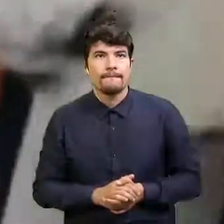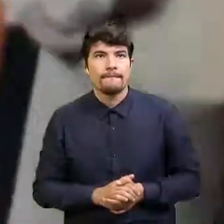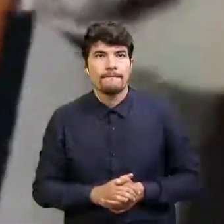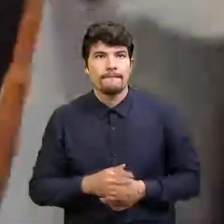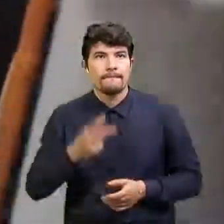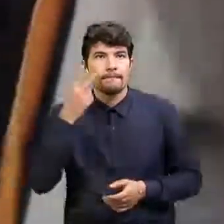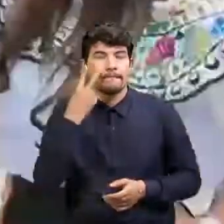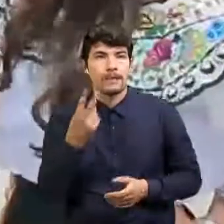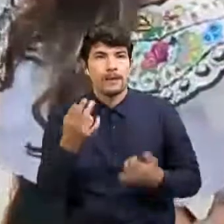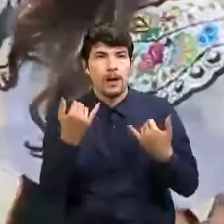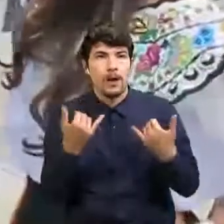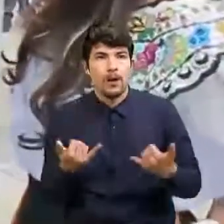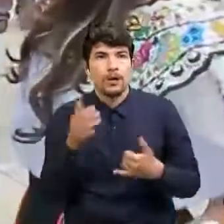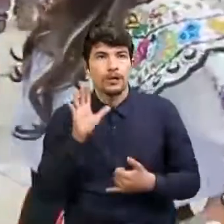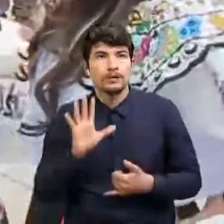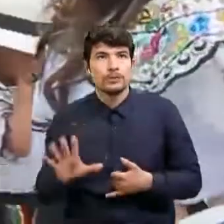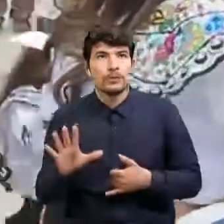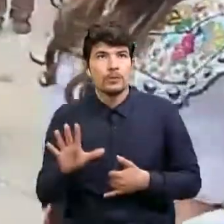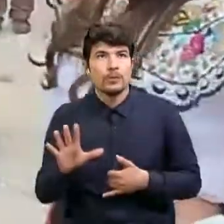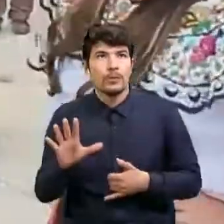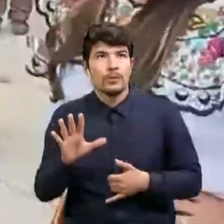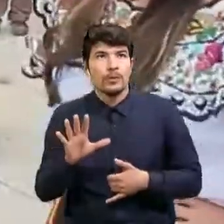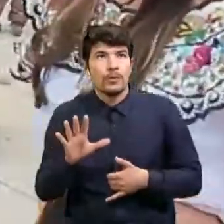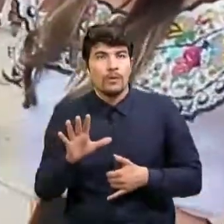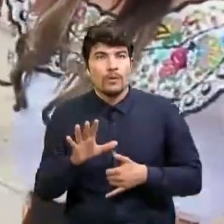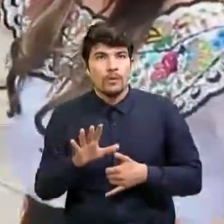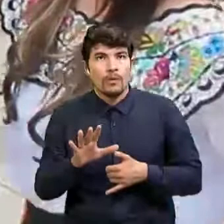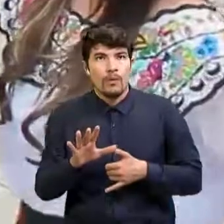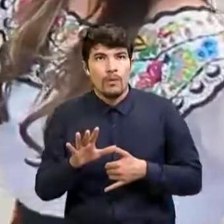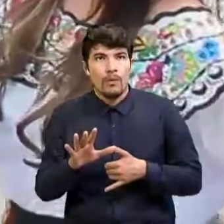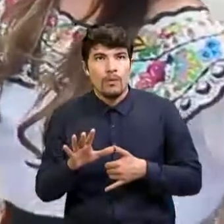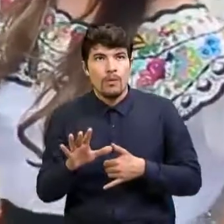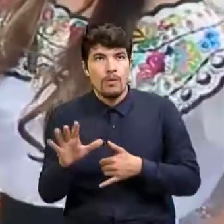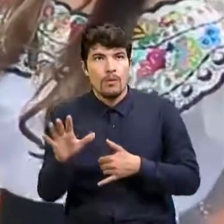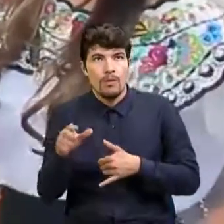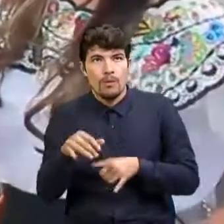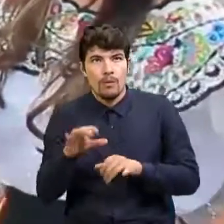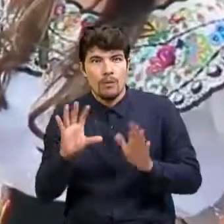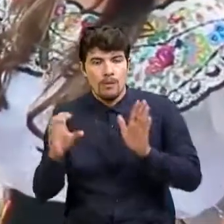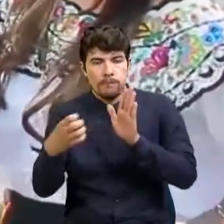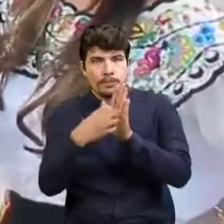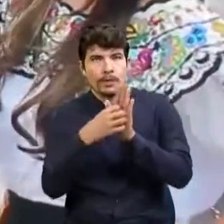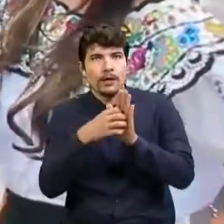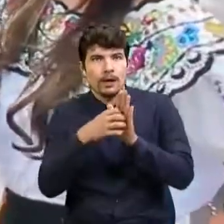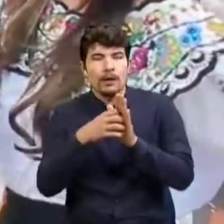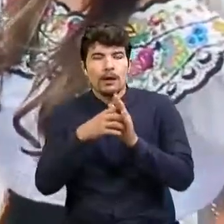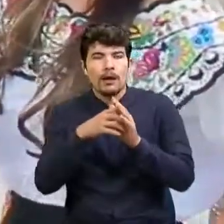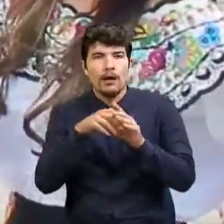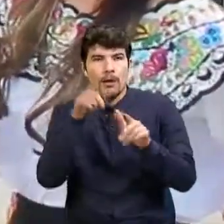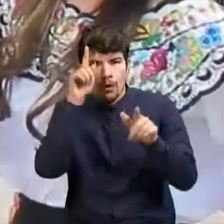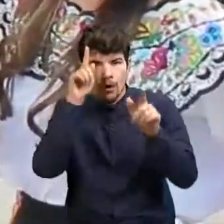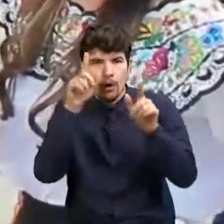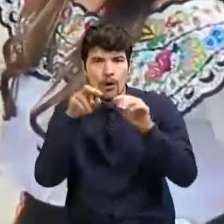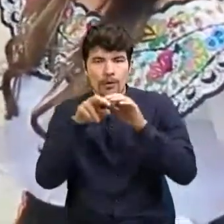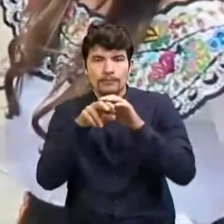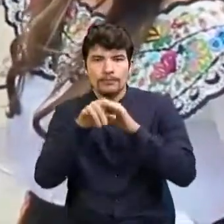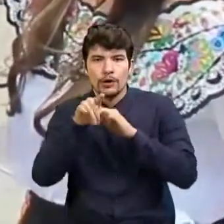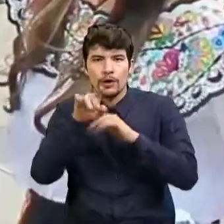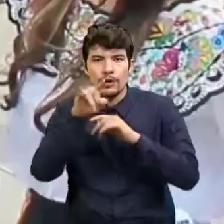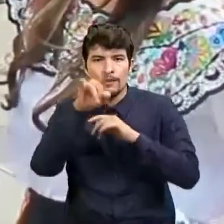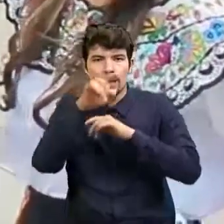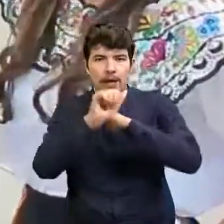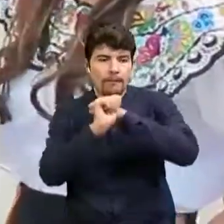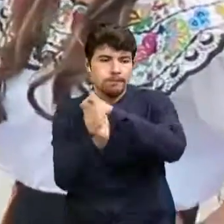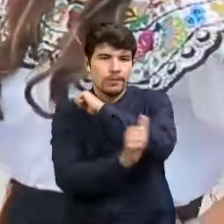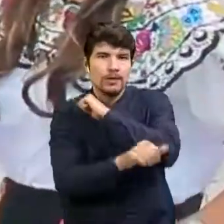hoy esta carroza emblemática de algo que nos identifica a nivel mundial como es la hormiga culona. Los habitantes del Peñón, en cabeza